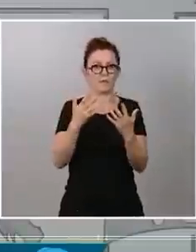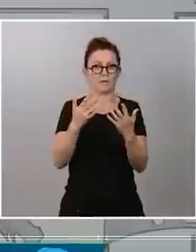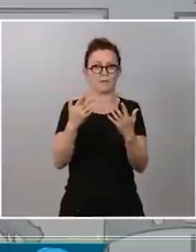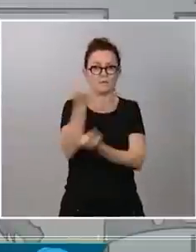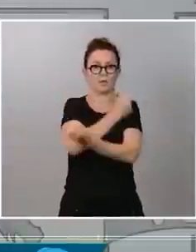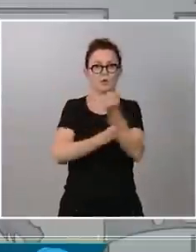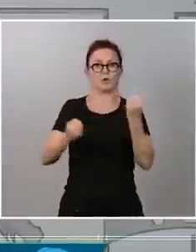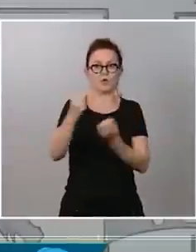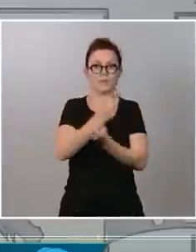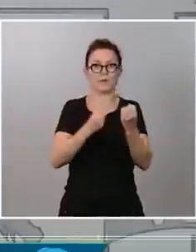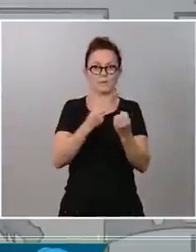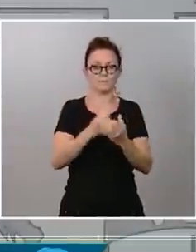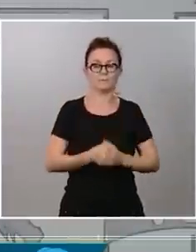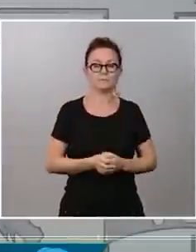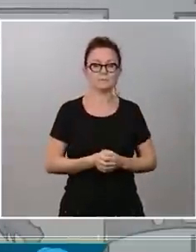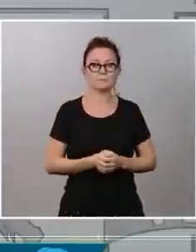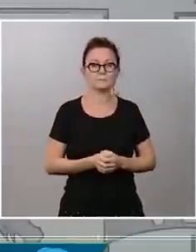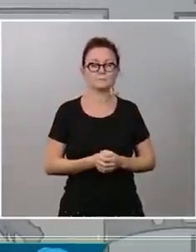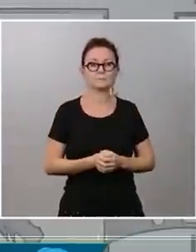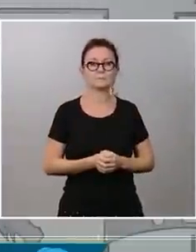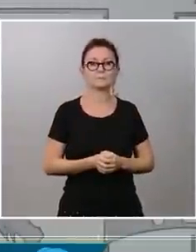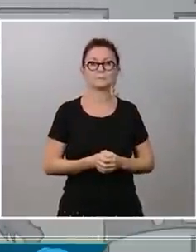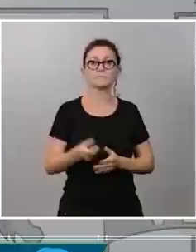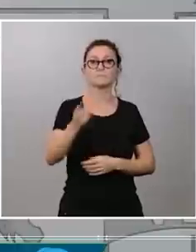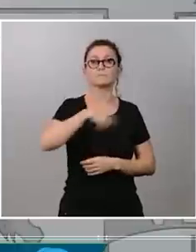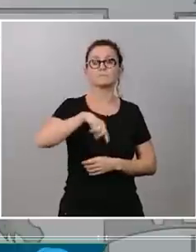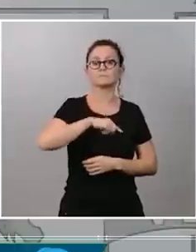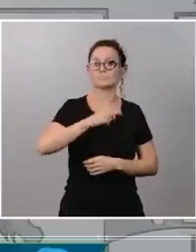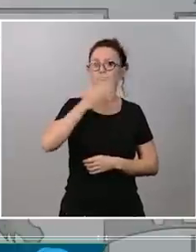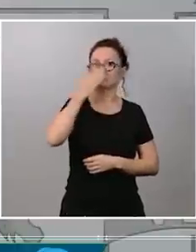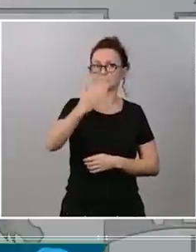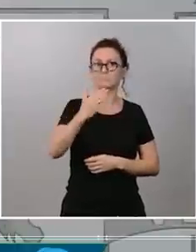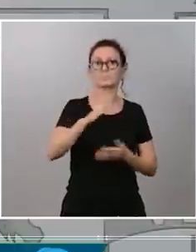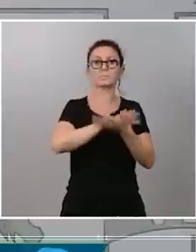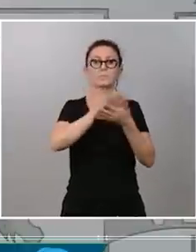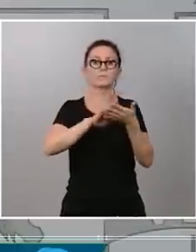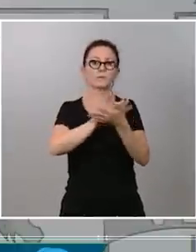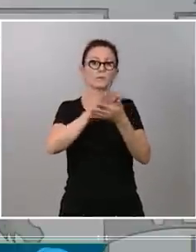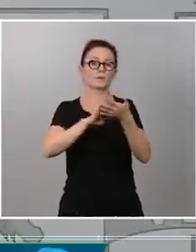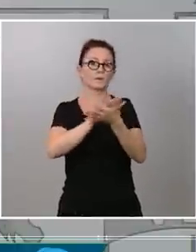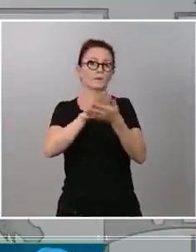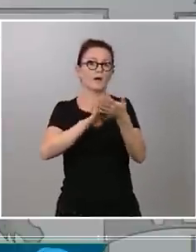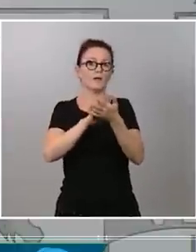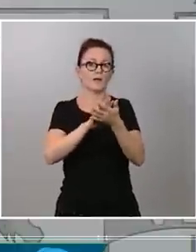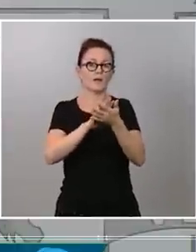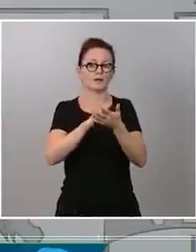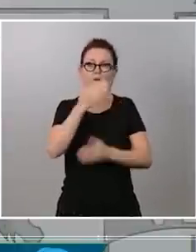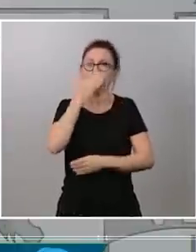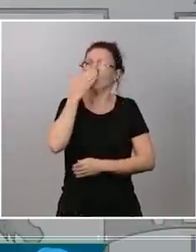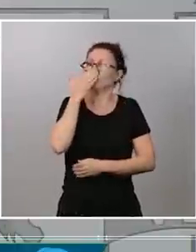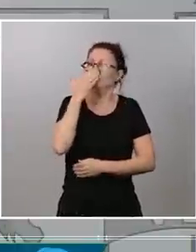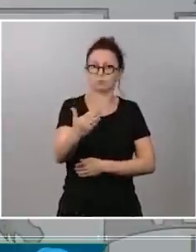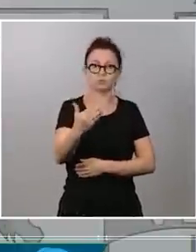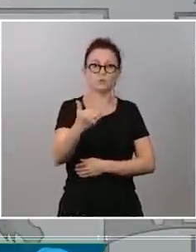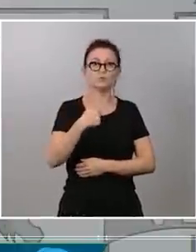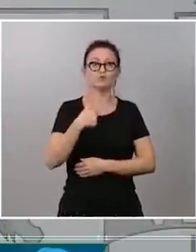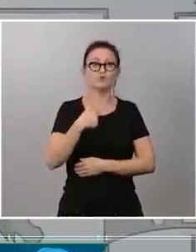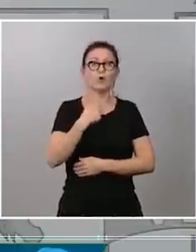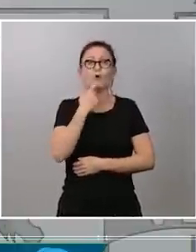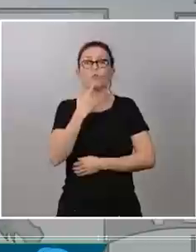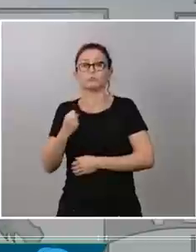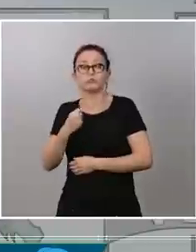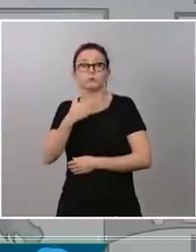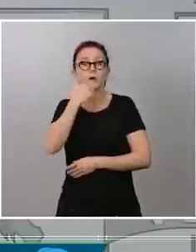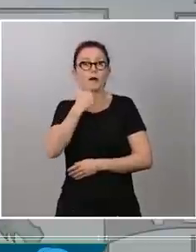para cuando es alguien del centro derecha o de la derecha la presunción de inocencia no existe se le arrastra por el suelo y después